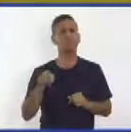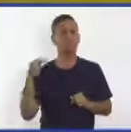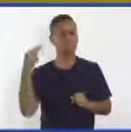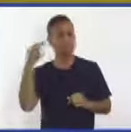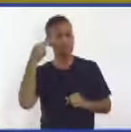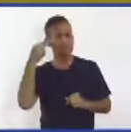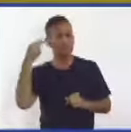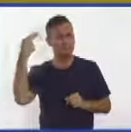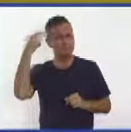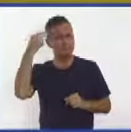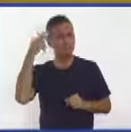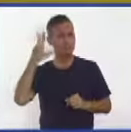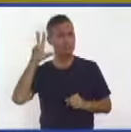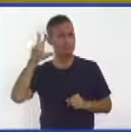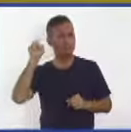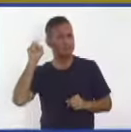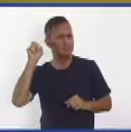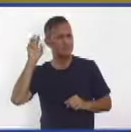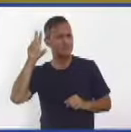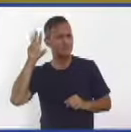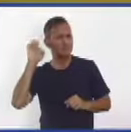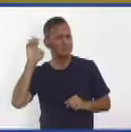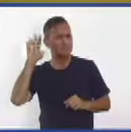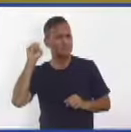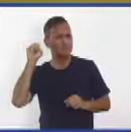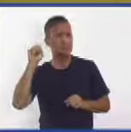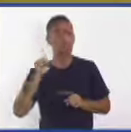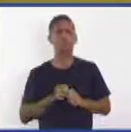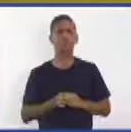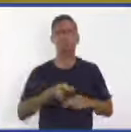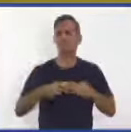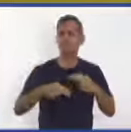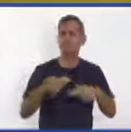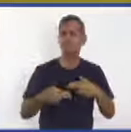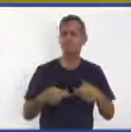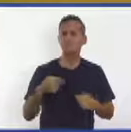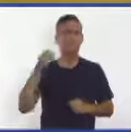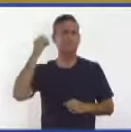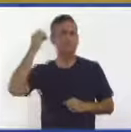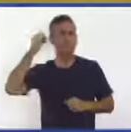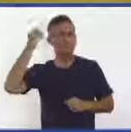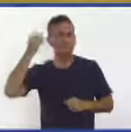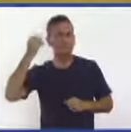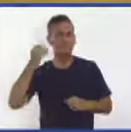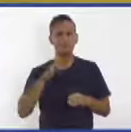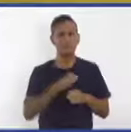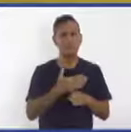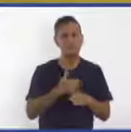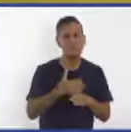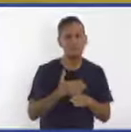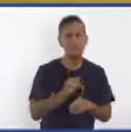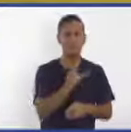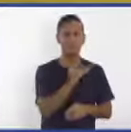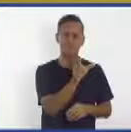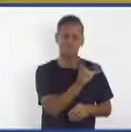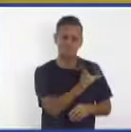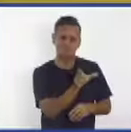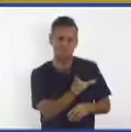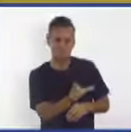en la comprensión en la construcción en el análisis de diversos textos